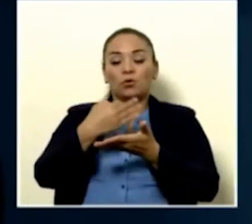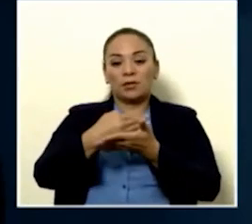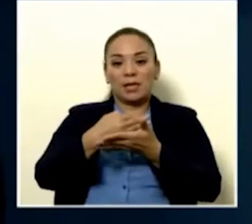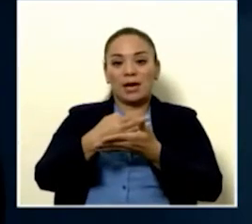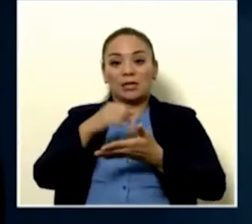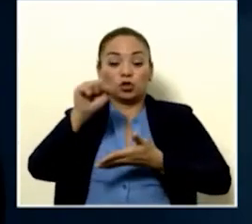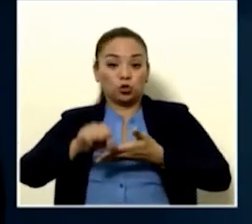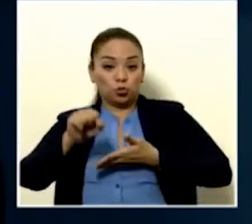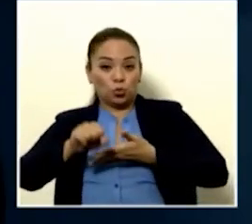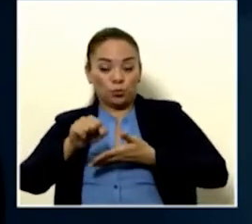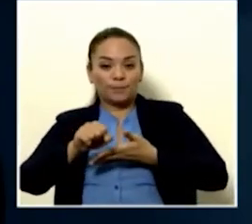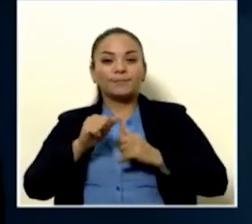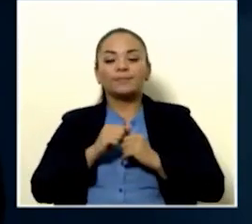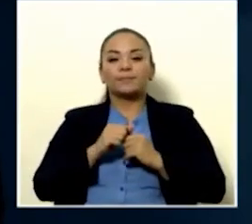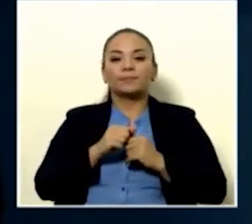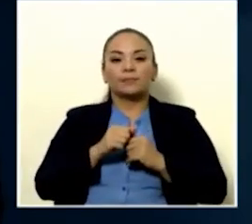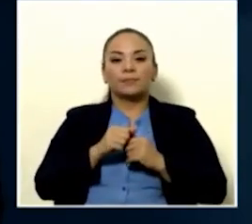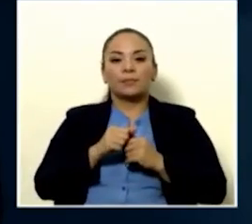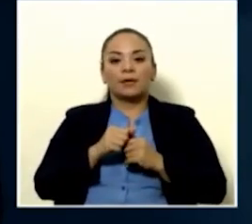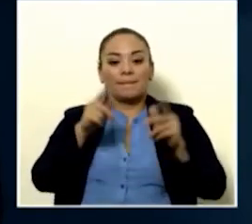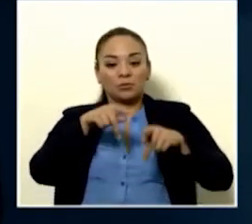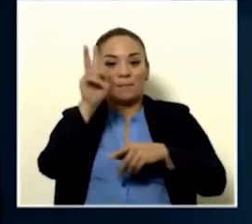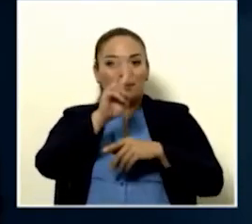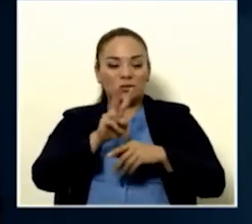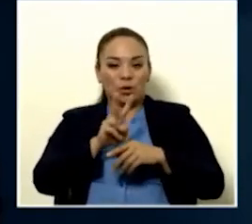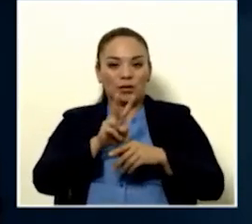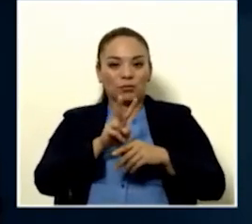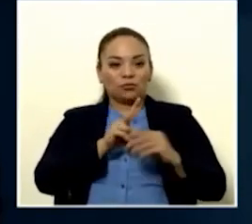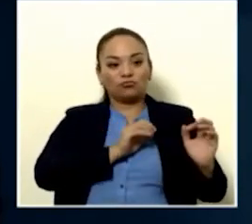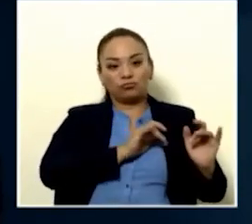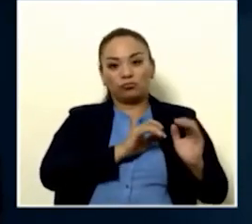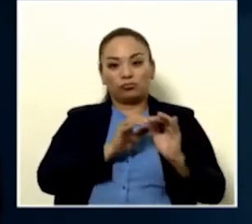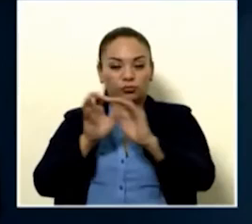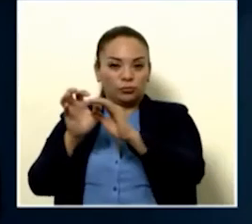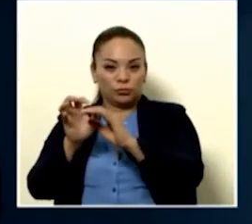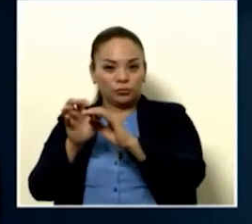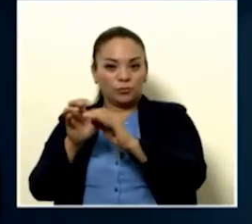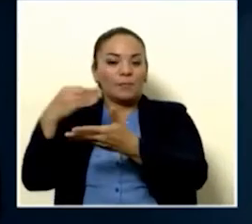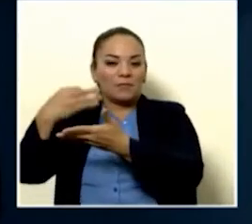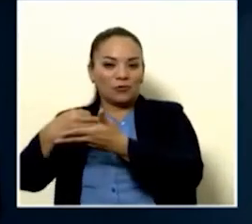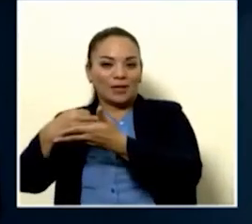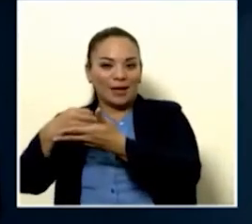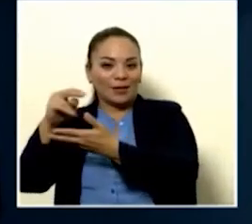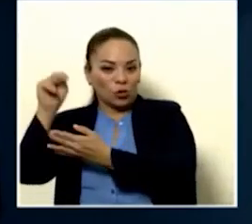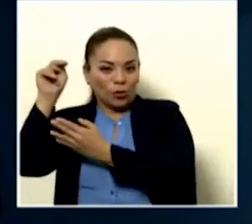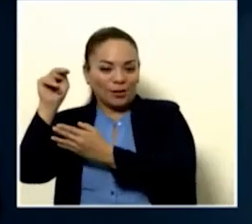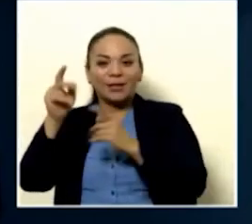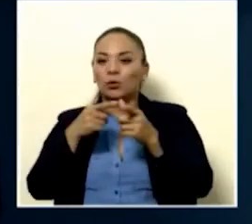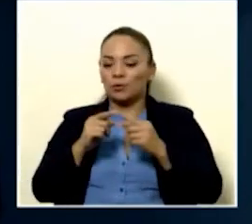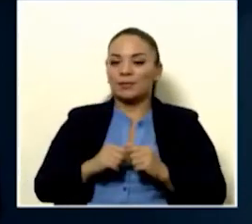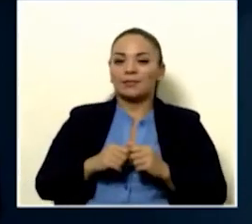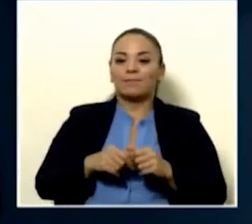y acompañamos en su marcha hacia el norte a la frontera norte. Esa parte del problema se